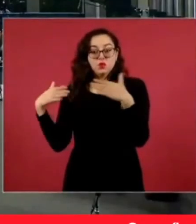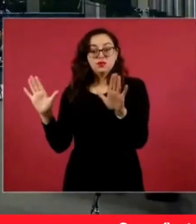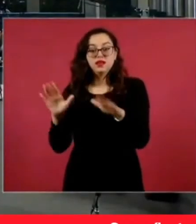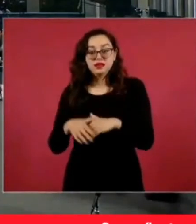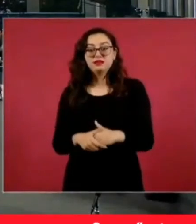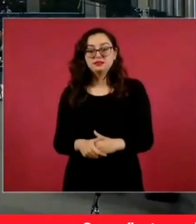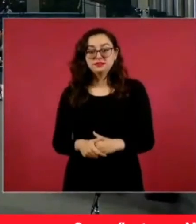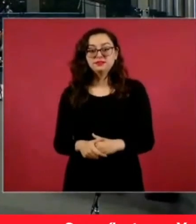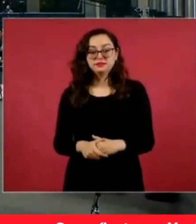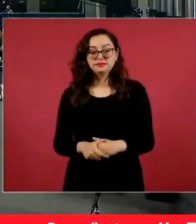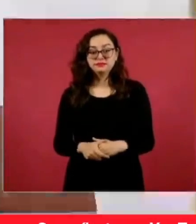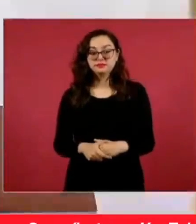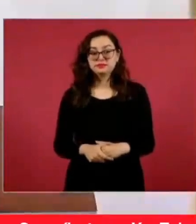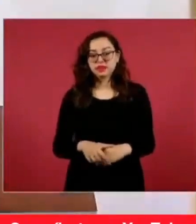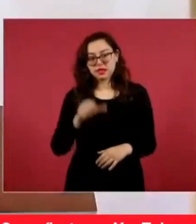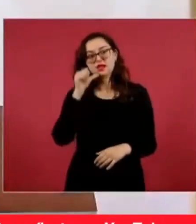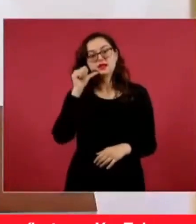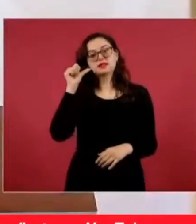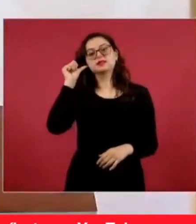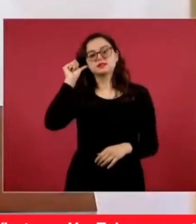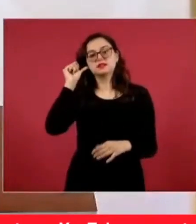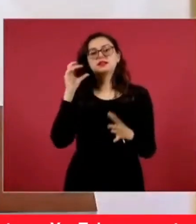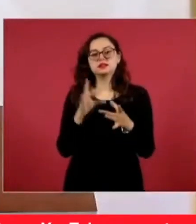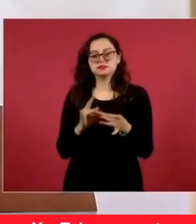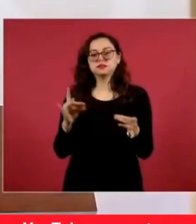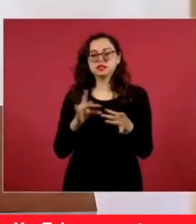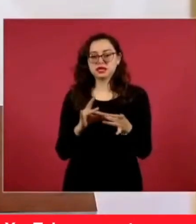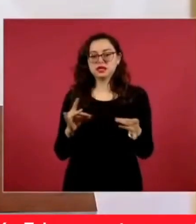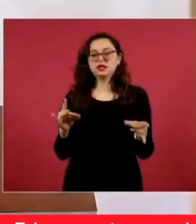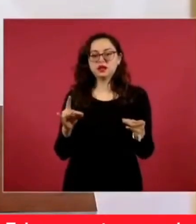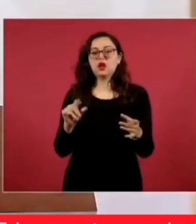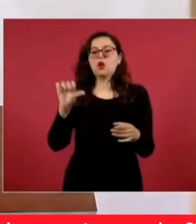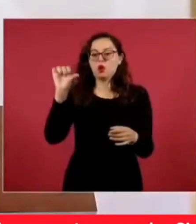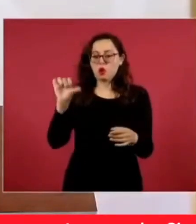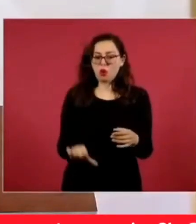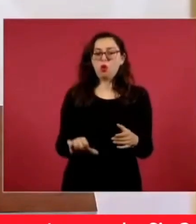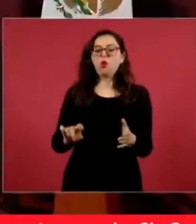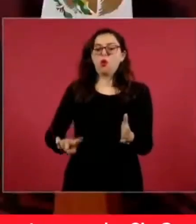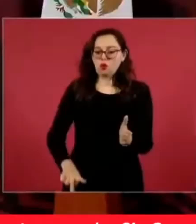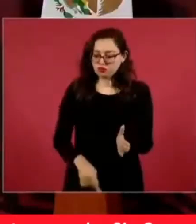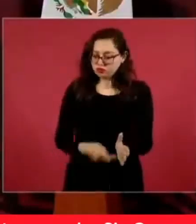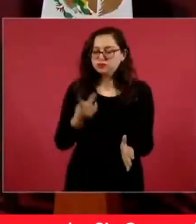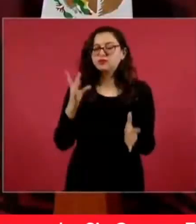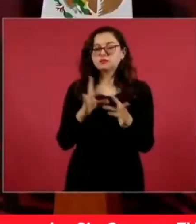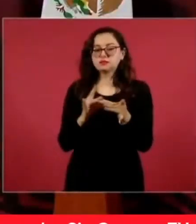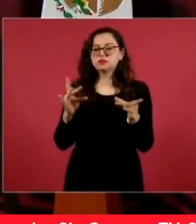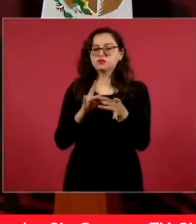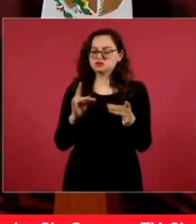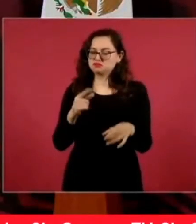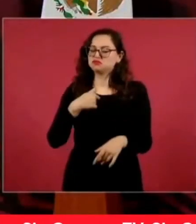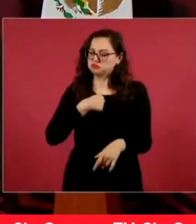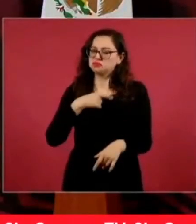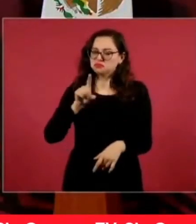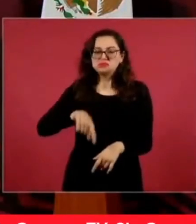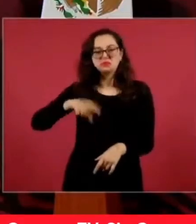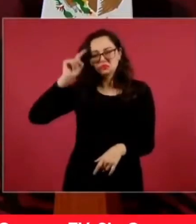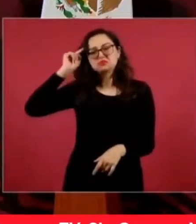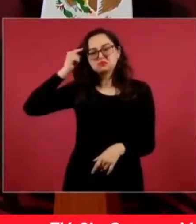ayer, lo repito, porque me molestó mucho. ¿Cómo no me va a molestar